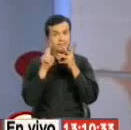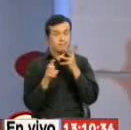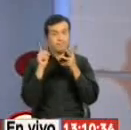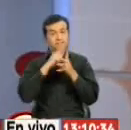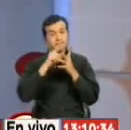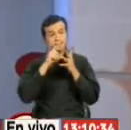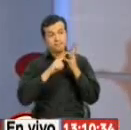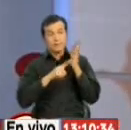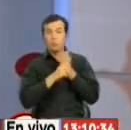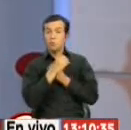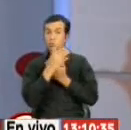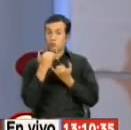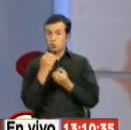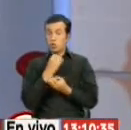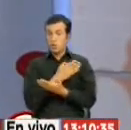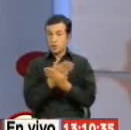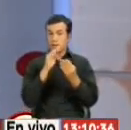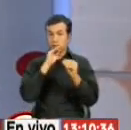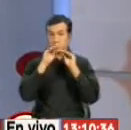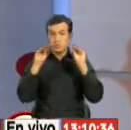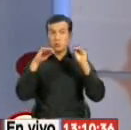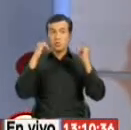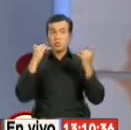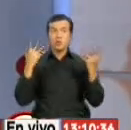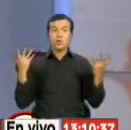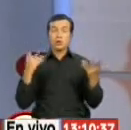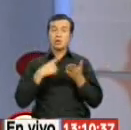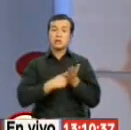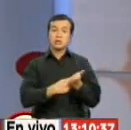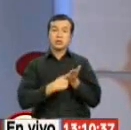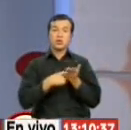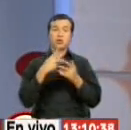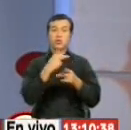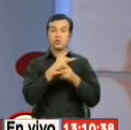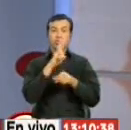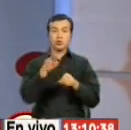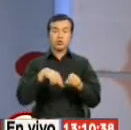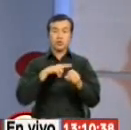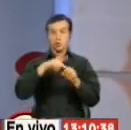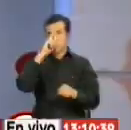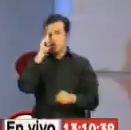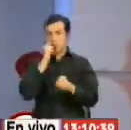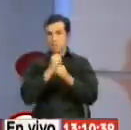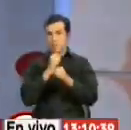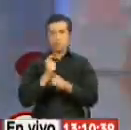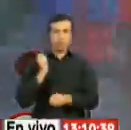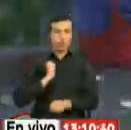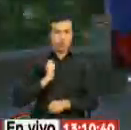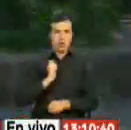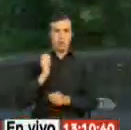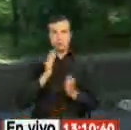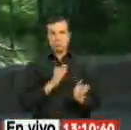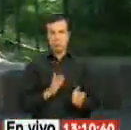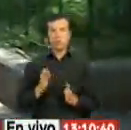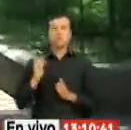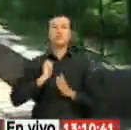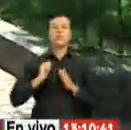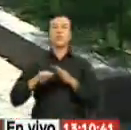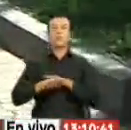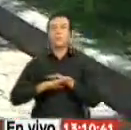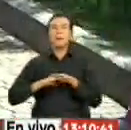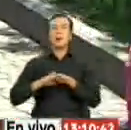otras informaciones actualizadas a esta hora se reúne además el consejo nacional de trabajo y salario para definir el salario básico